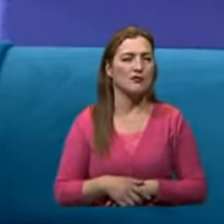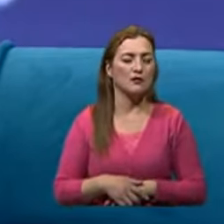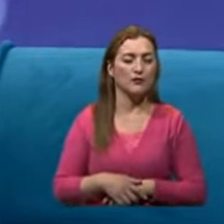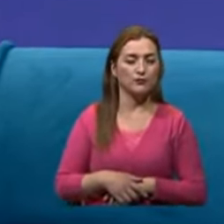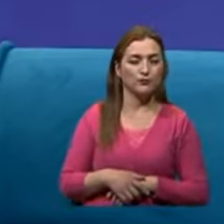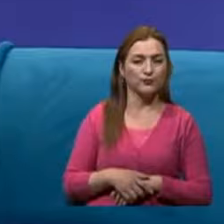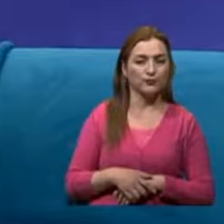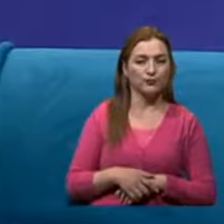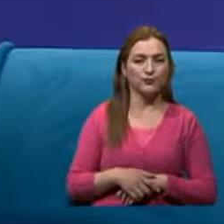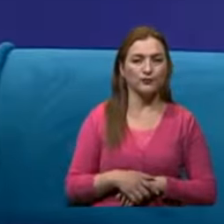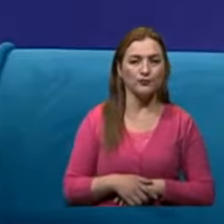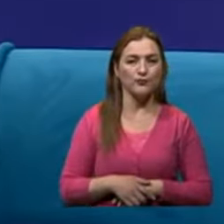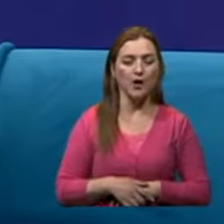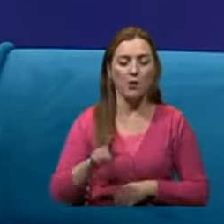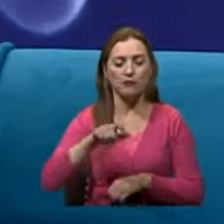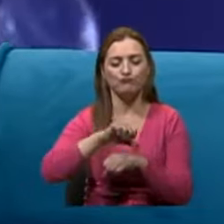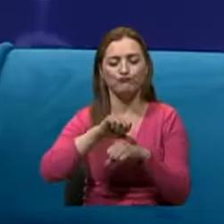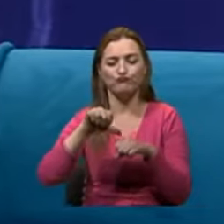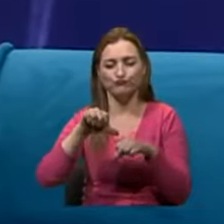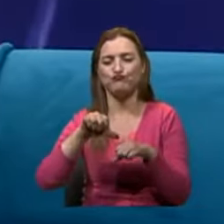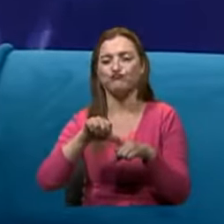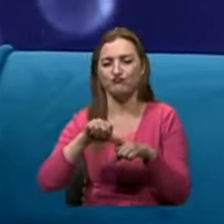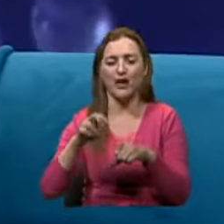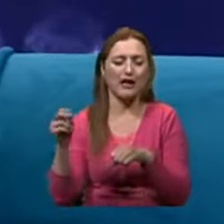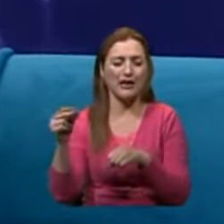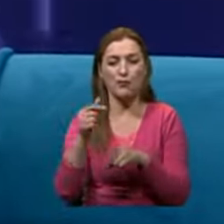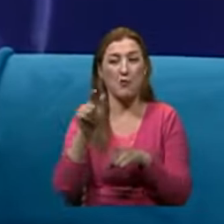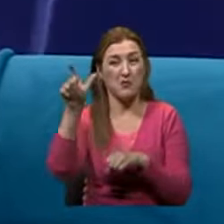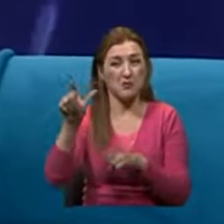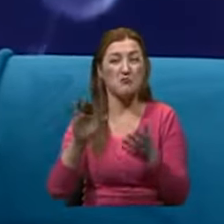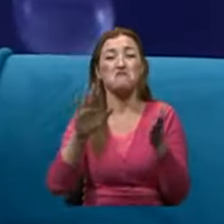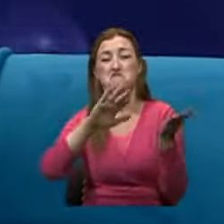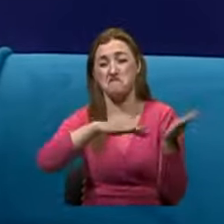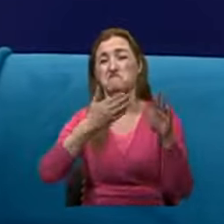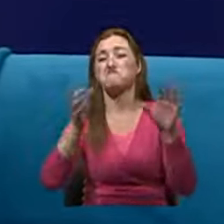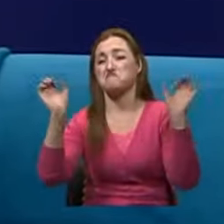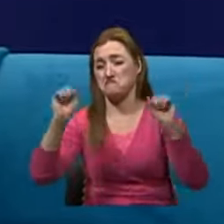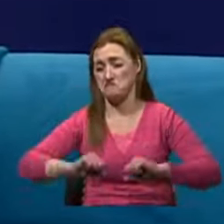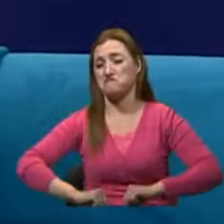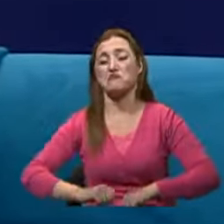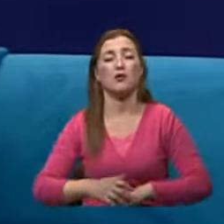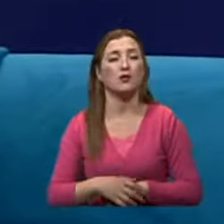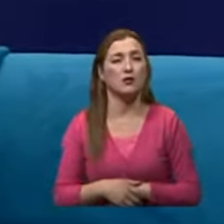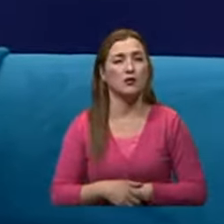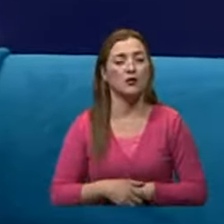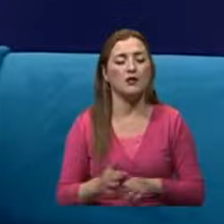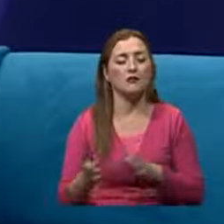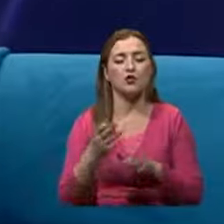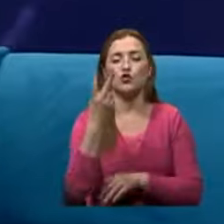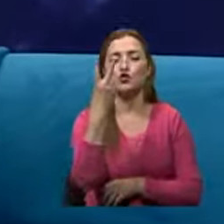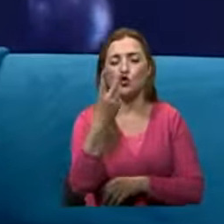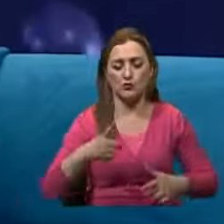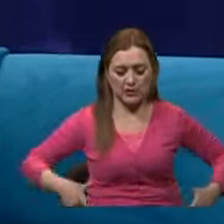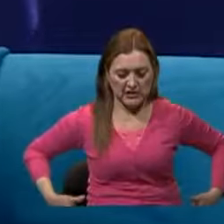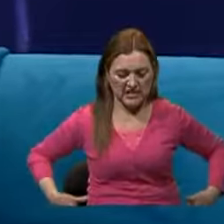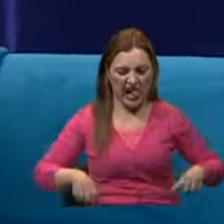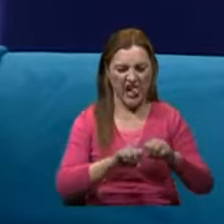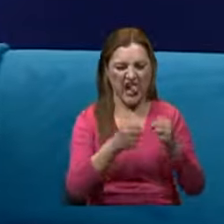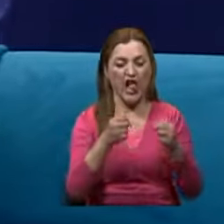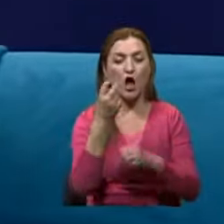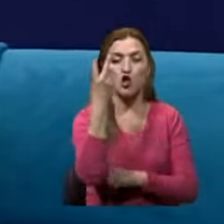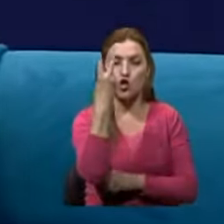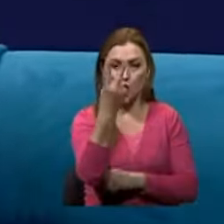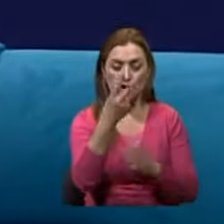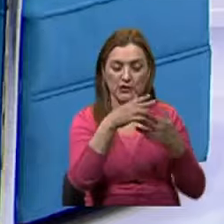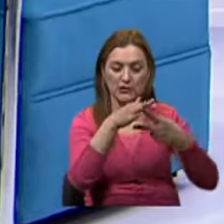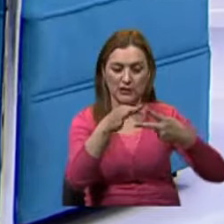de realizar el procedimiento, hay que hacerlo, porque si no el paciente va a fallecer. Entonces, dentro de las fracturas de cadera tenemos 2 tipos de tratamiento, dependiendo de la localización. En algunas se